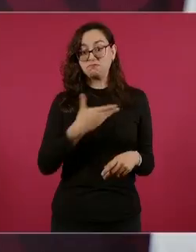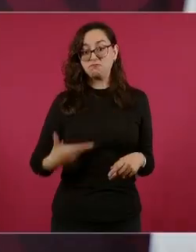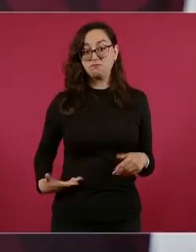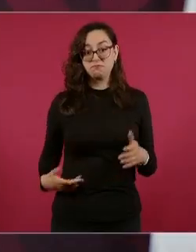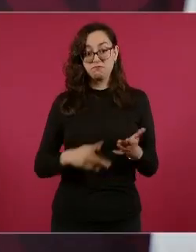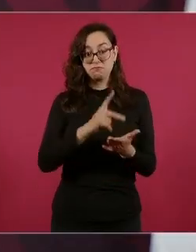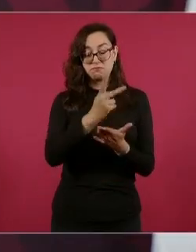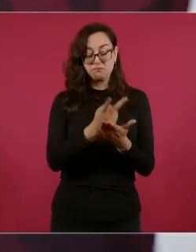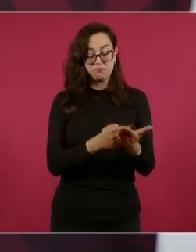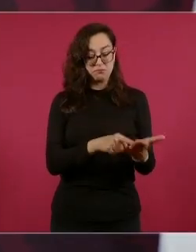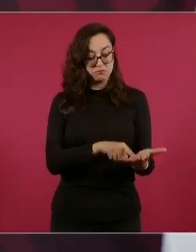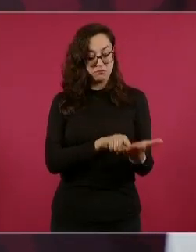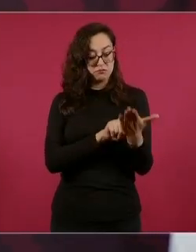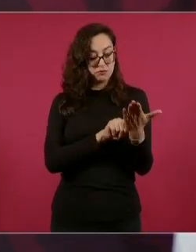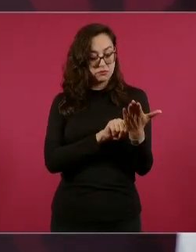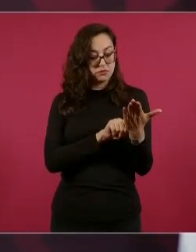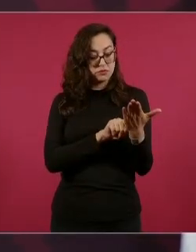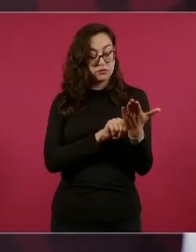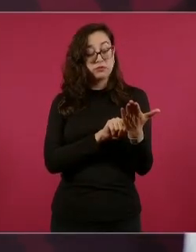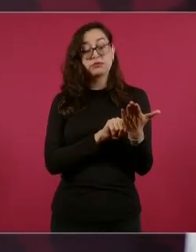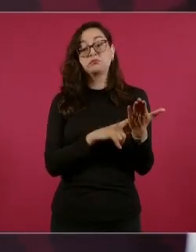prácticamente